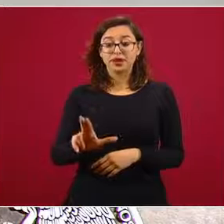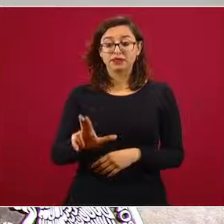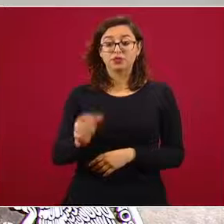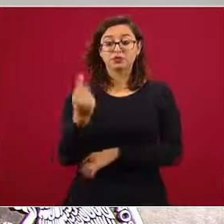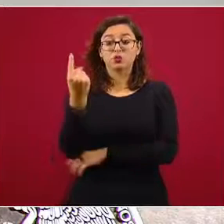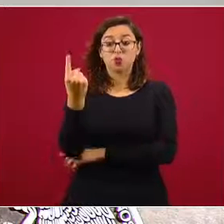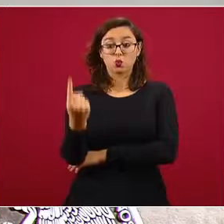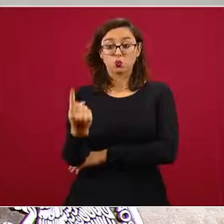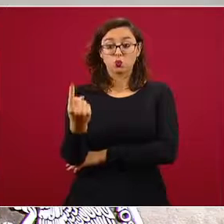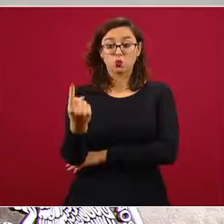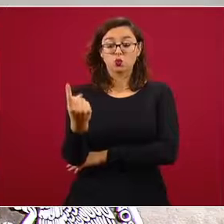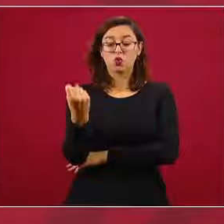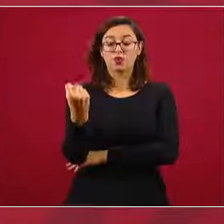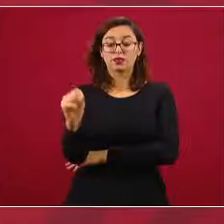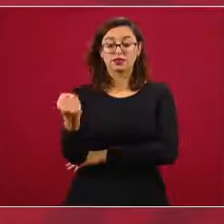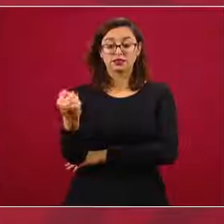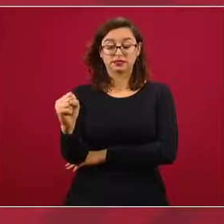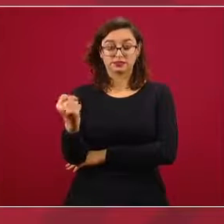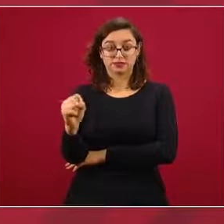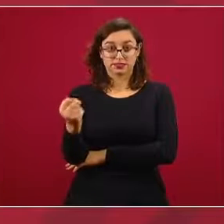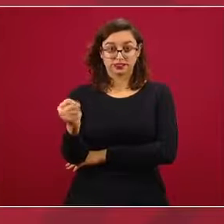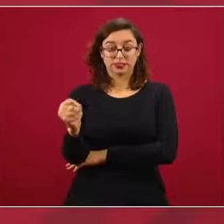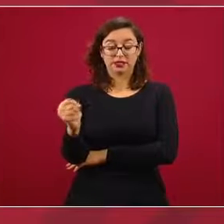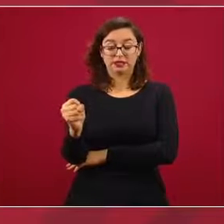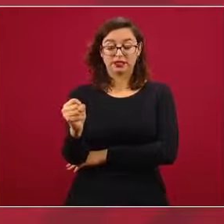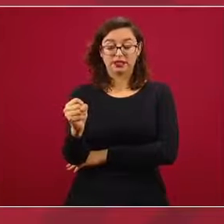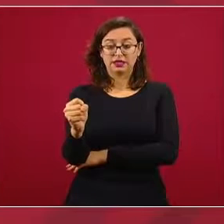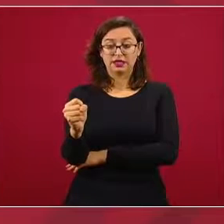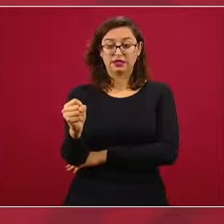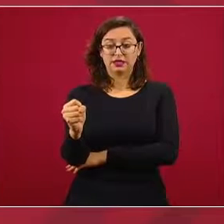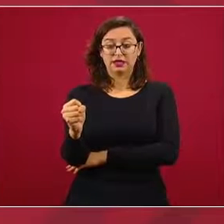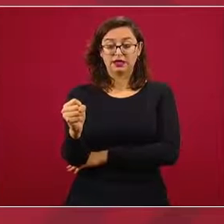primero vamos a